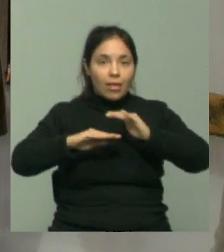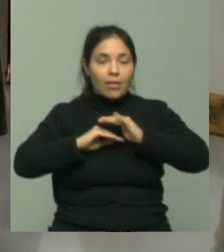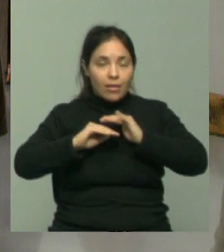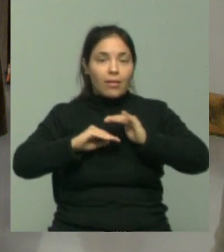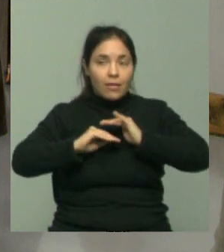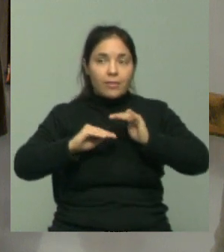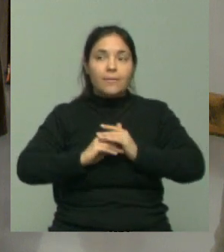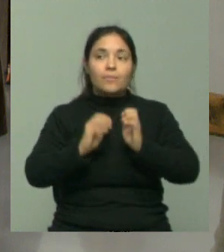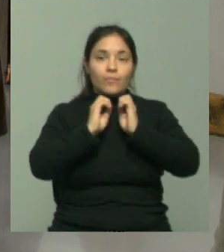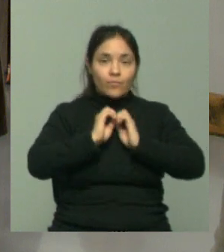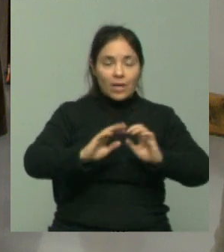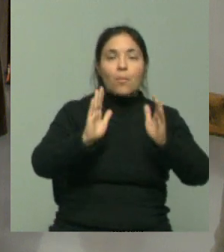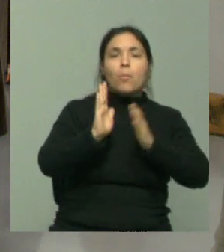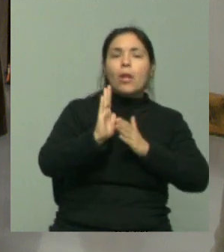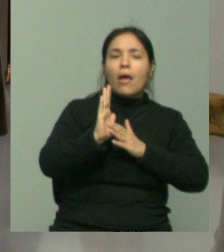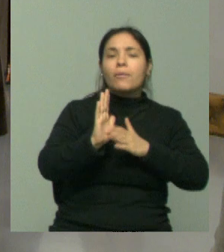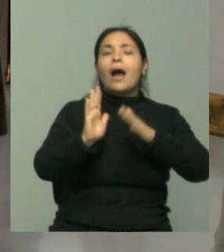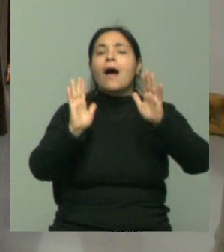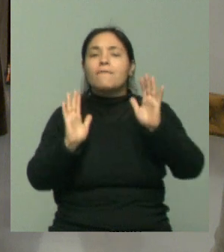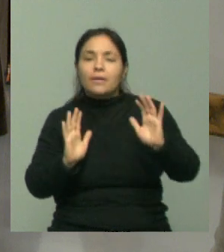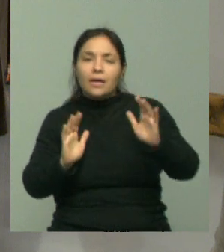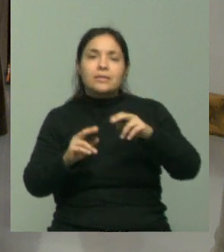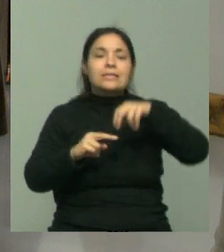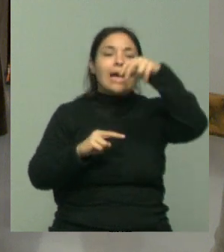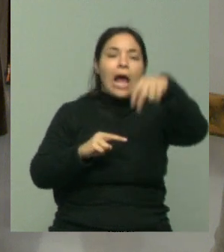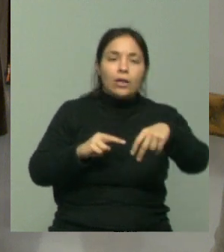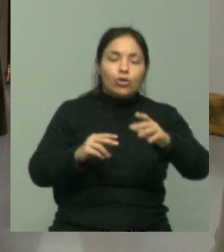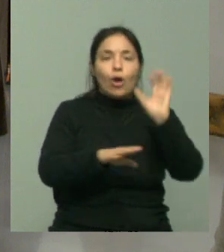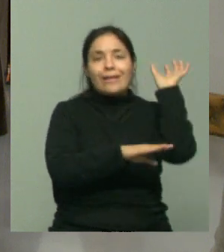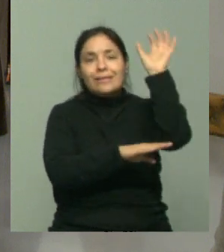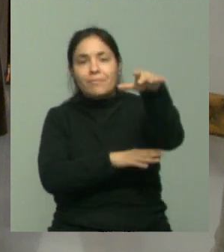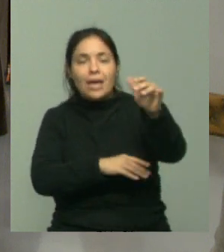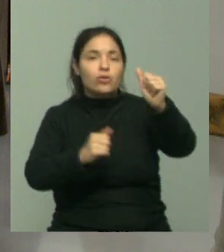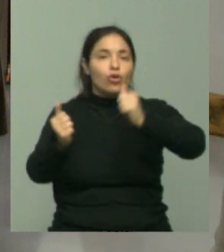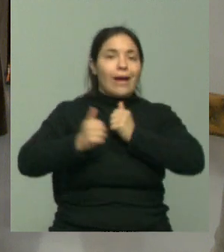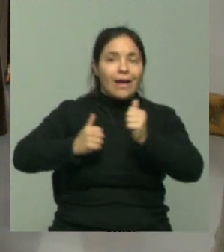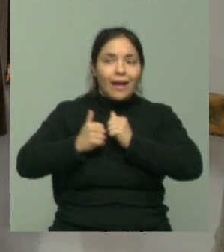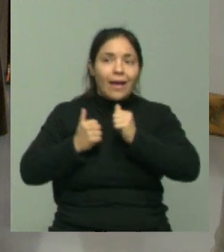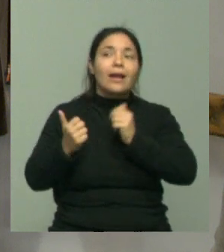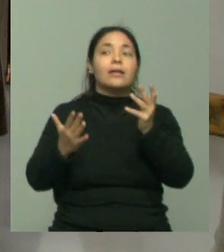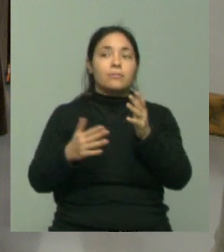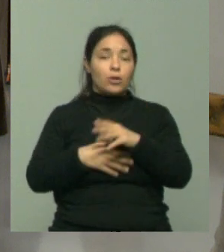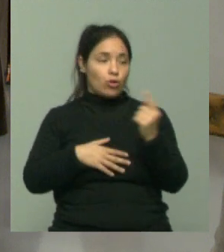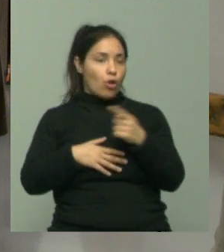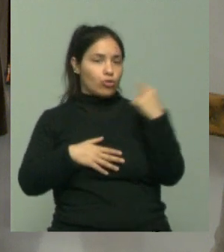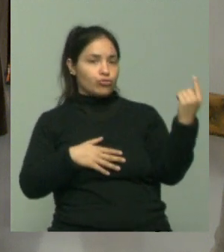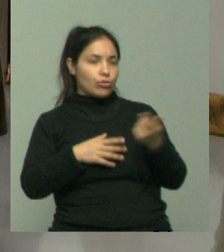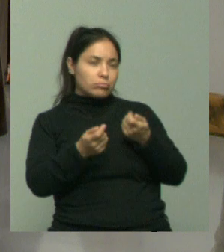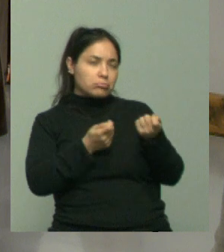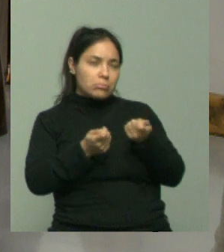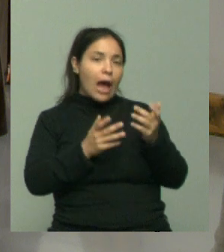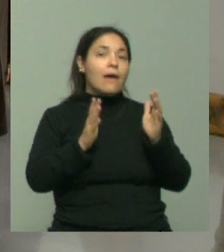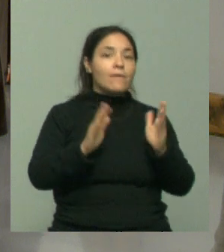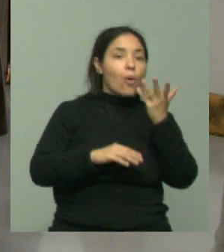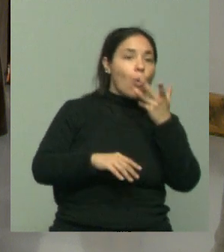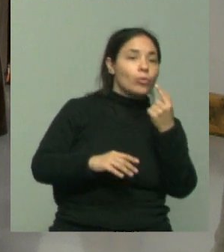empiezan probando cada una de las pruebas, así sean saltos, lanzamientos, carreras, y nosotros vamos intentando de que vayan viendo qué le